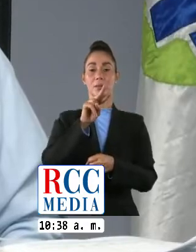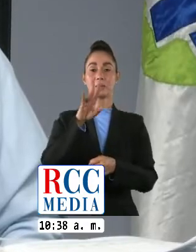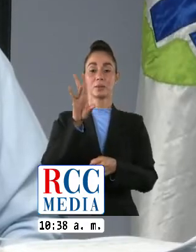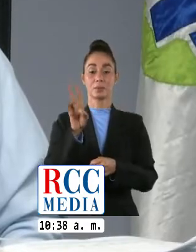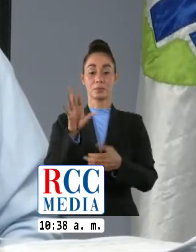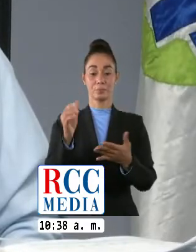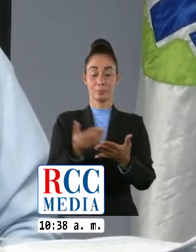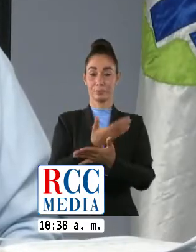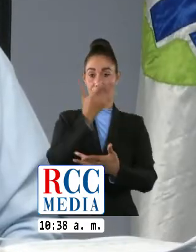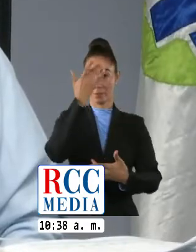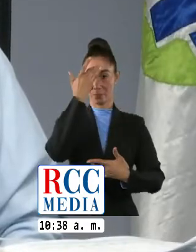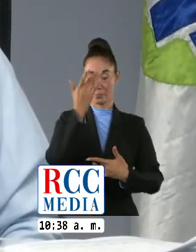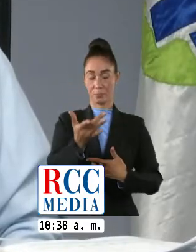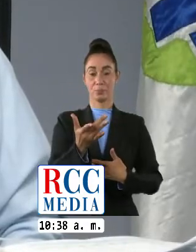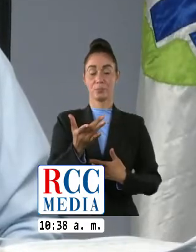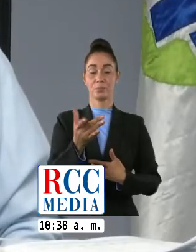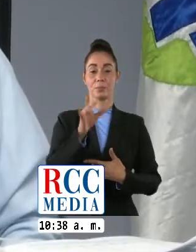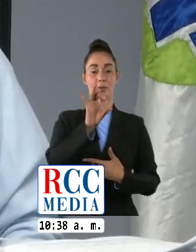327 casos nuevos,